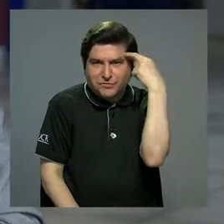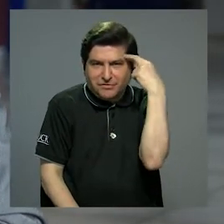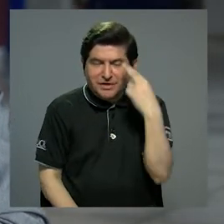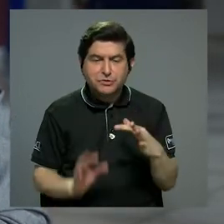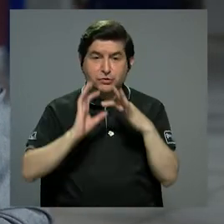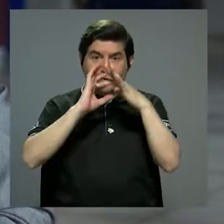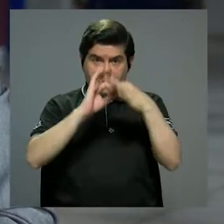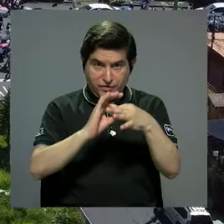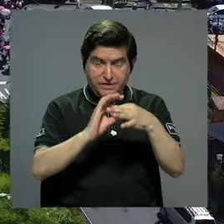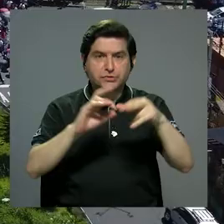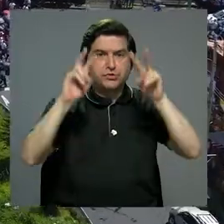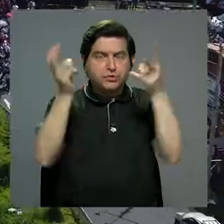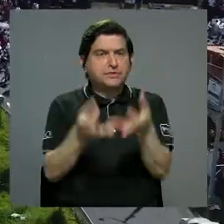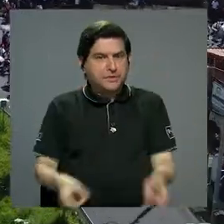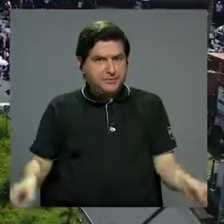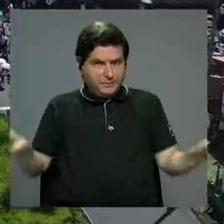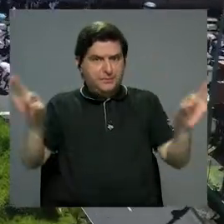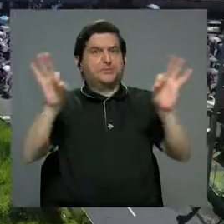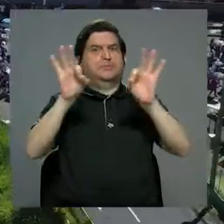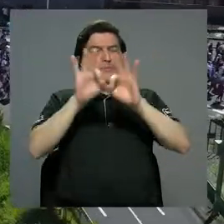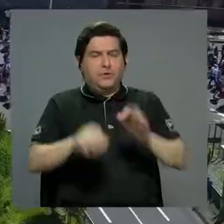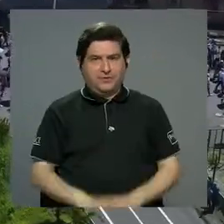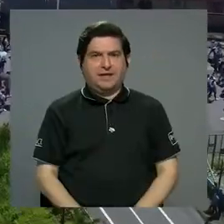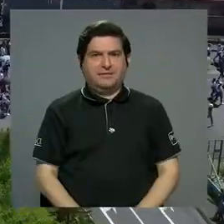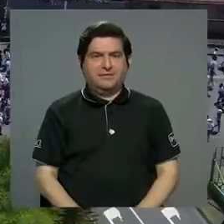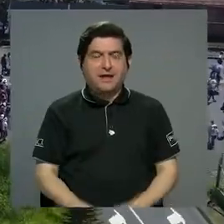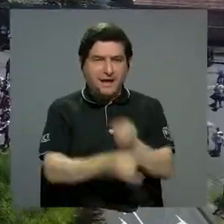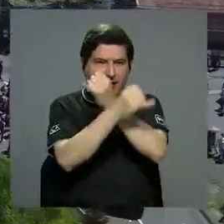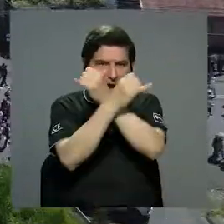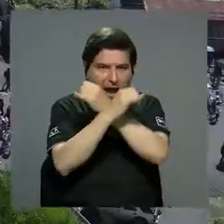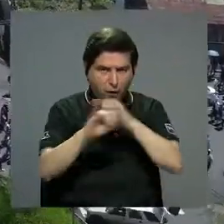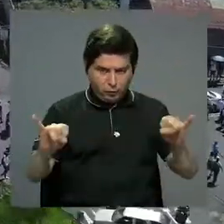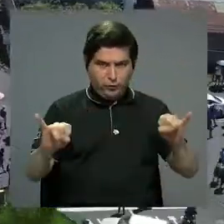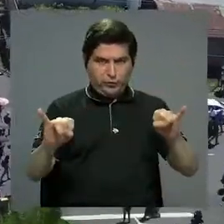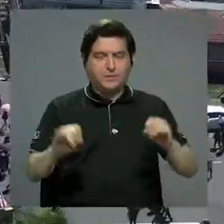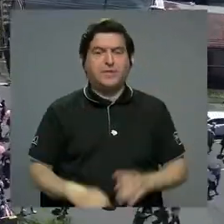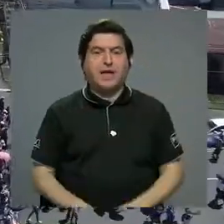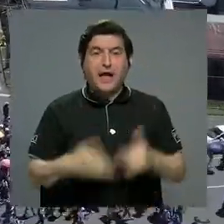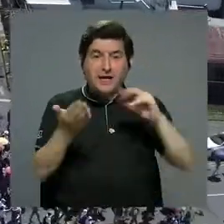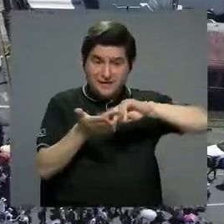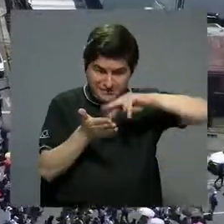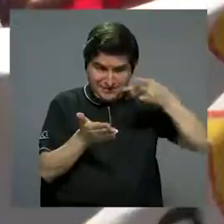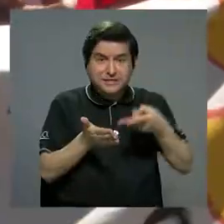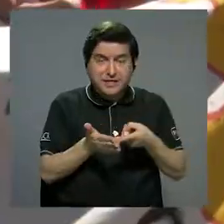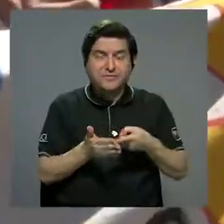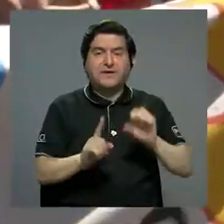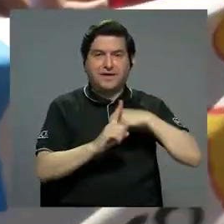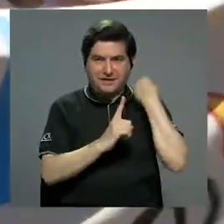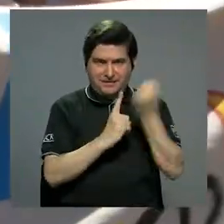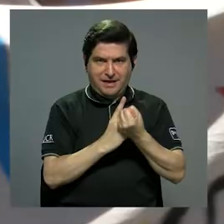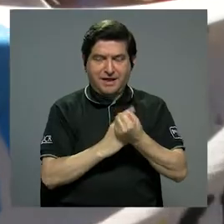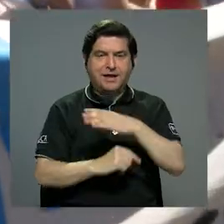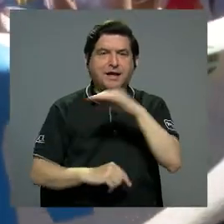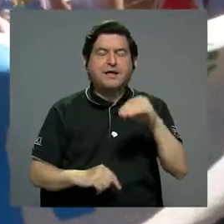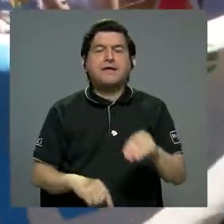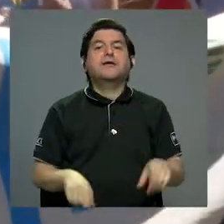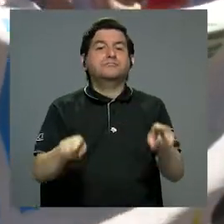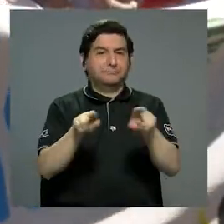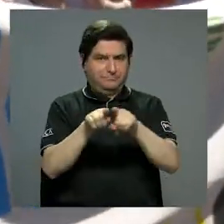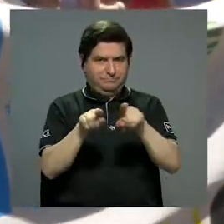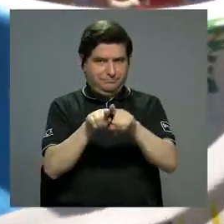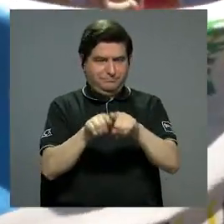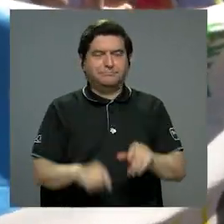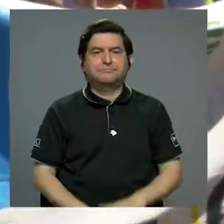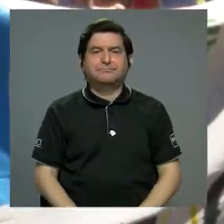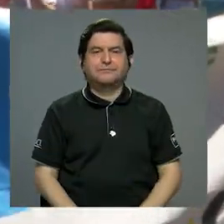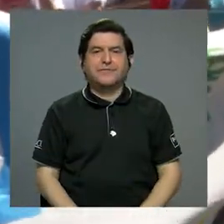de una temática tan importante como es la autonomía, por un lado, que ya implica un concepto de Estado, y por otro lado también